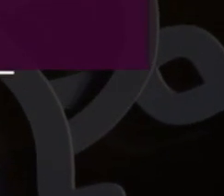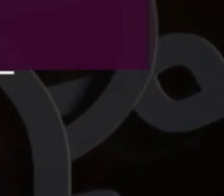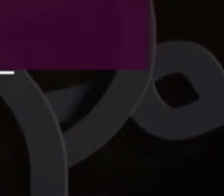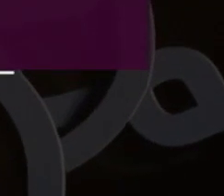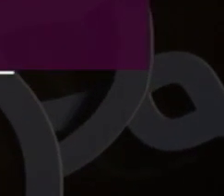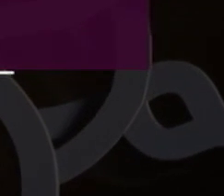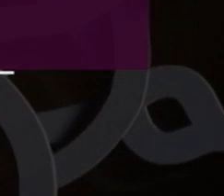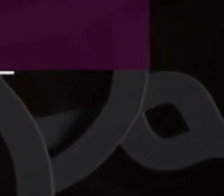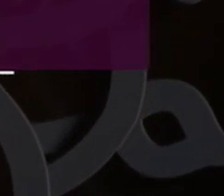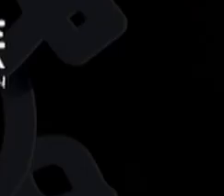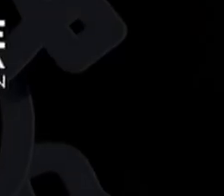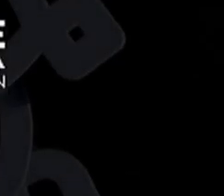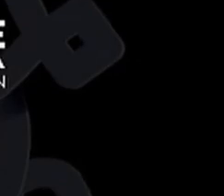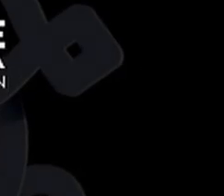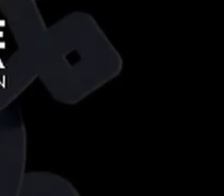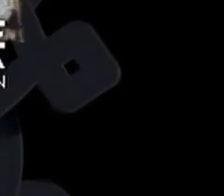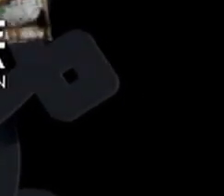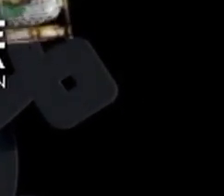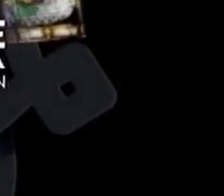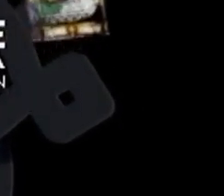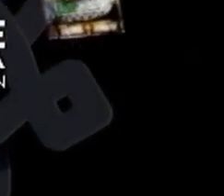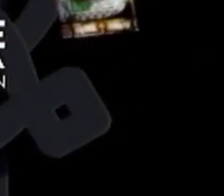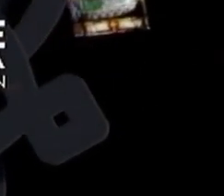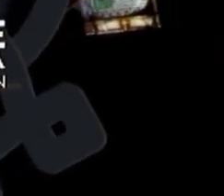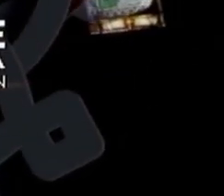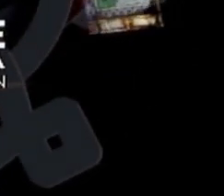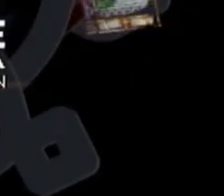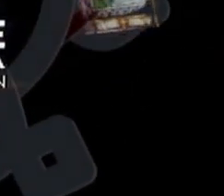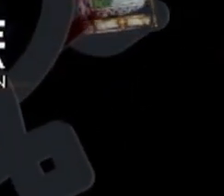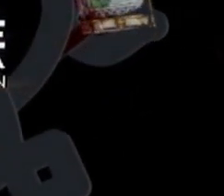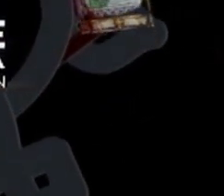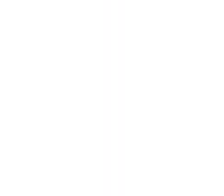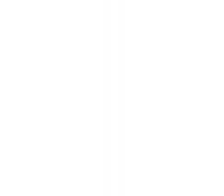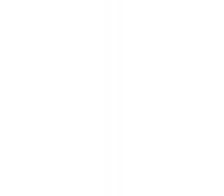Aquí en 13, Costa Rica Televisión.